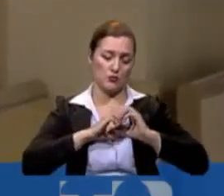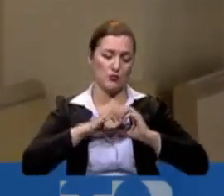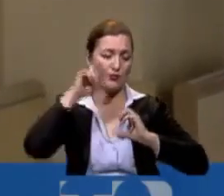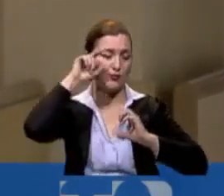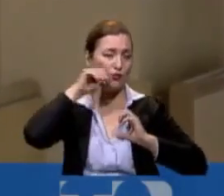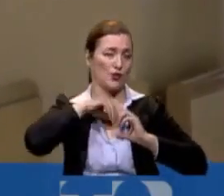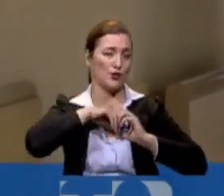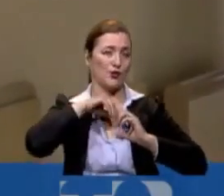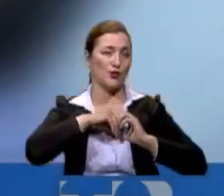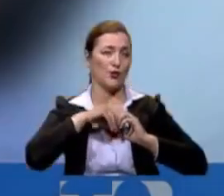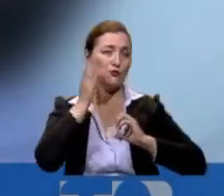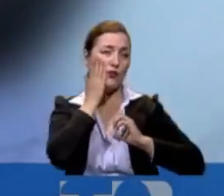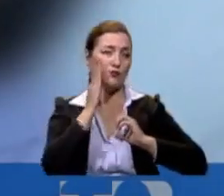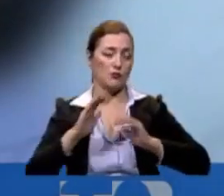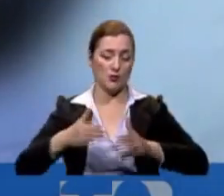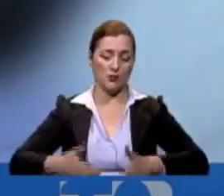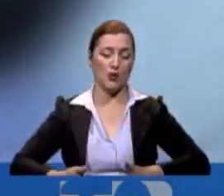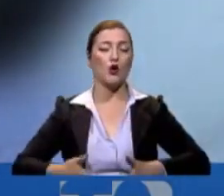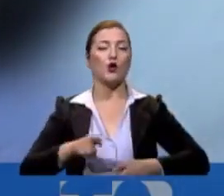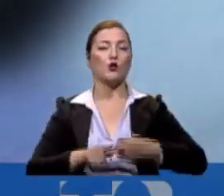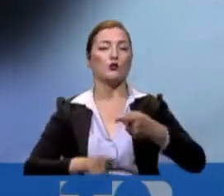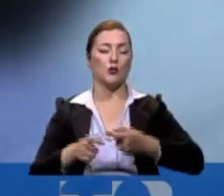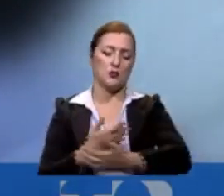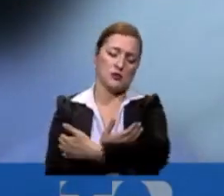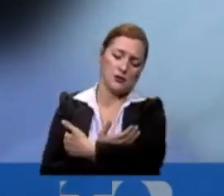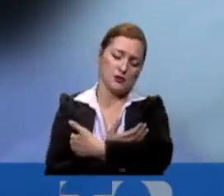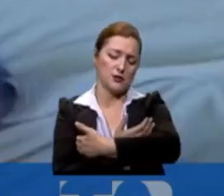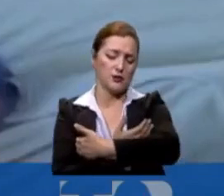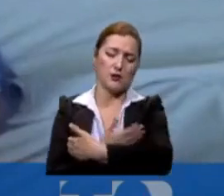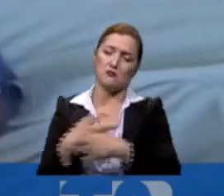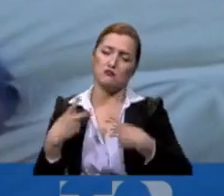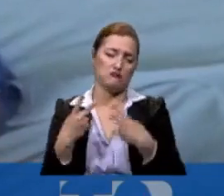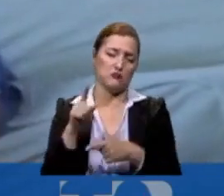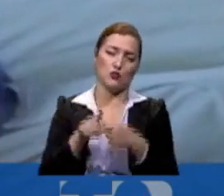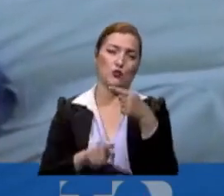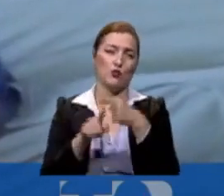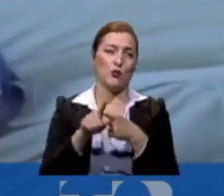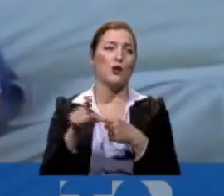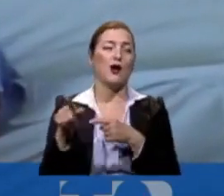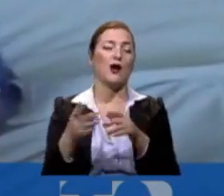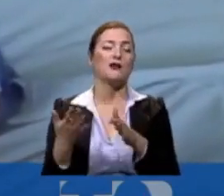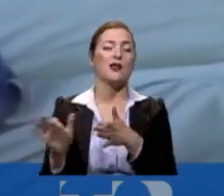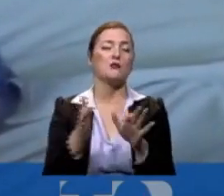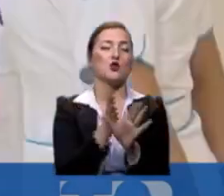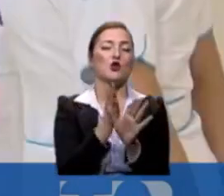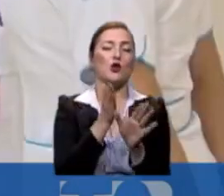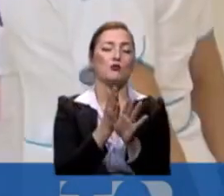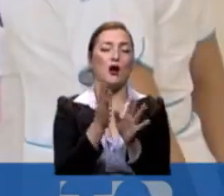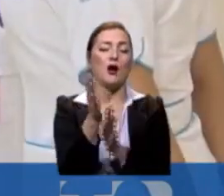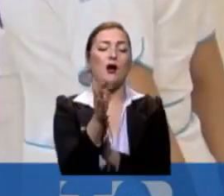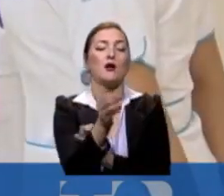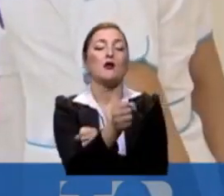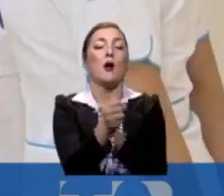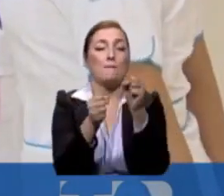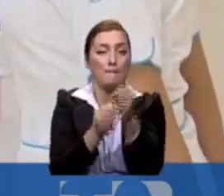Aquellas madres que gestaron a sus hijos pero que no pudieron estrecharlos entre sus brazos con vida podrán hacer frente a esta pérdida de forma empática, privada